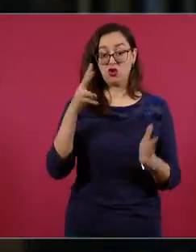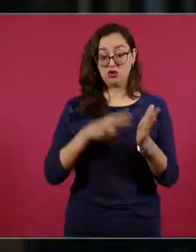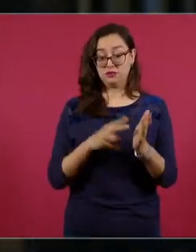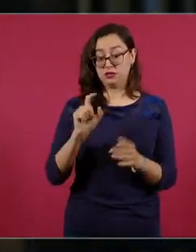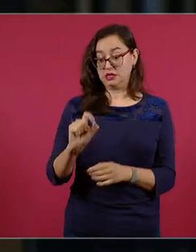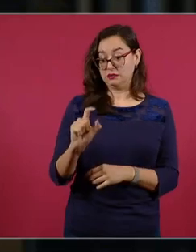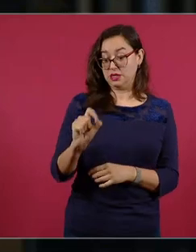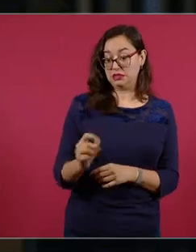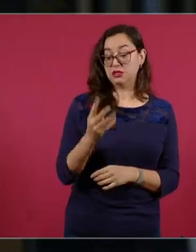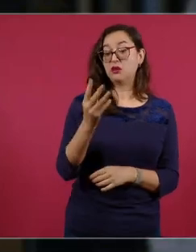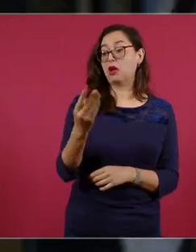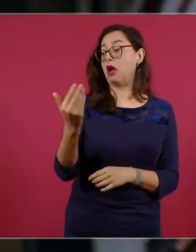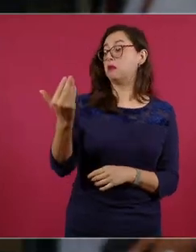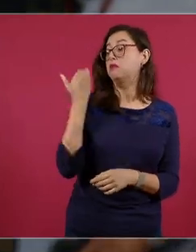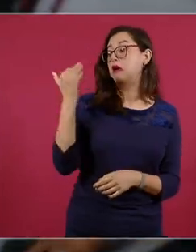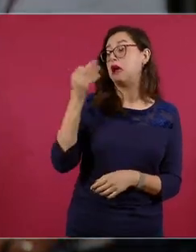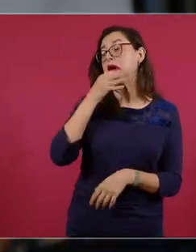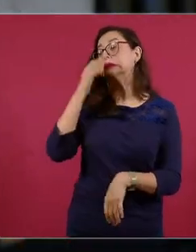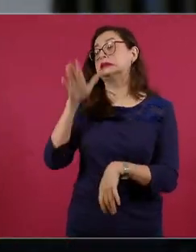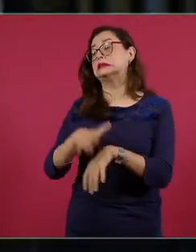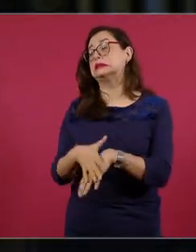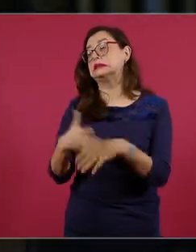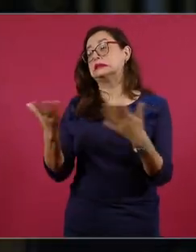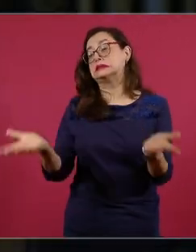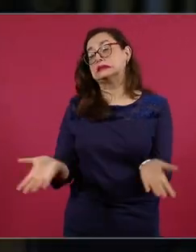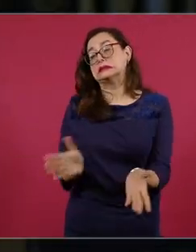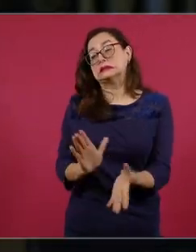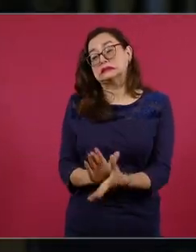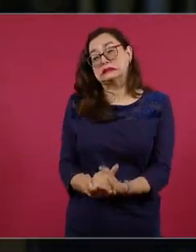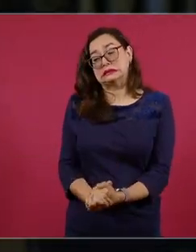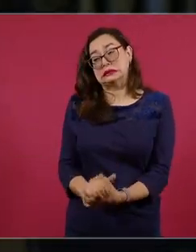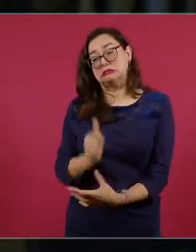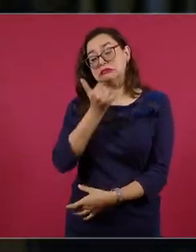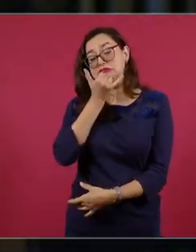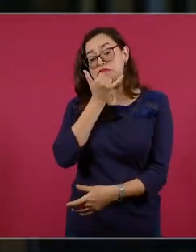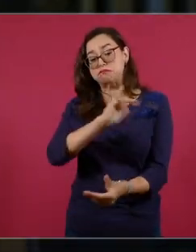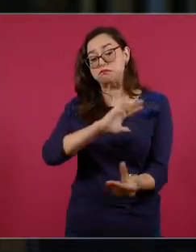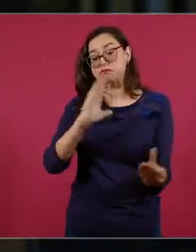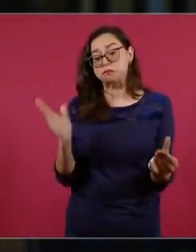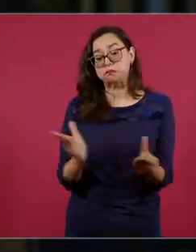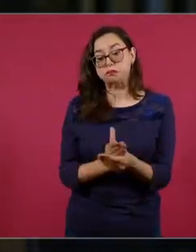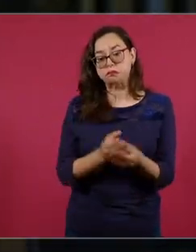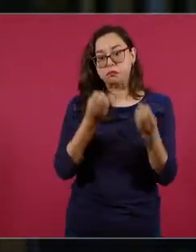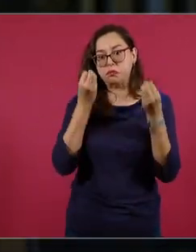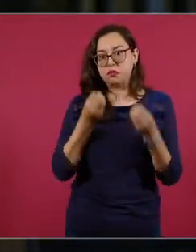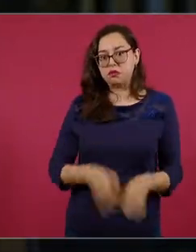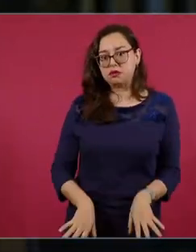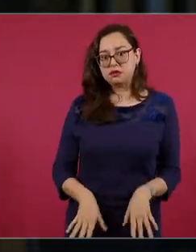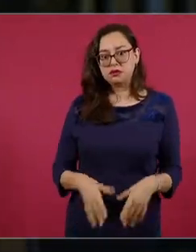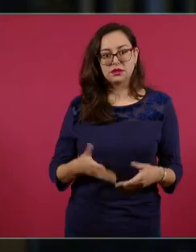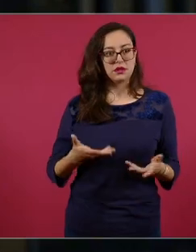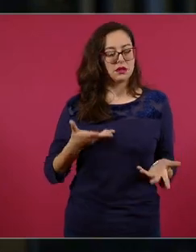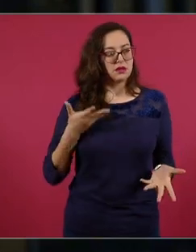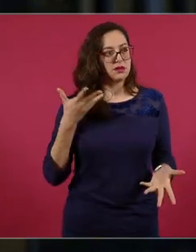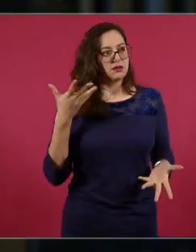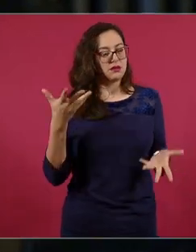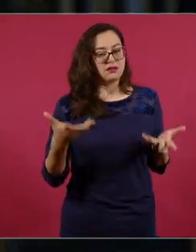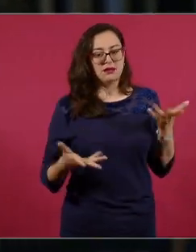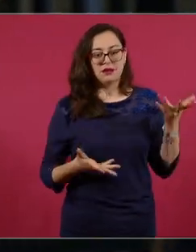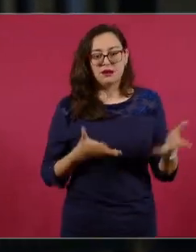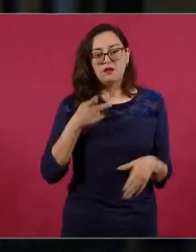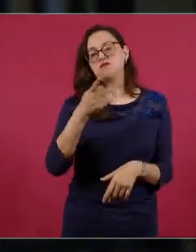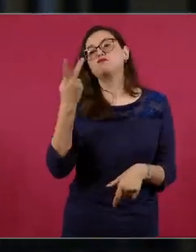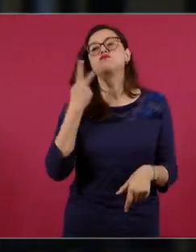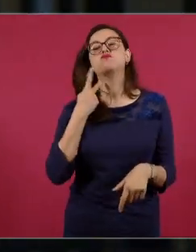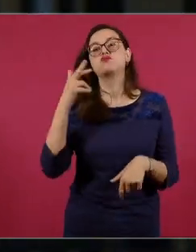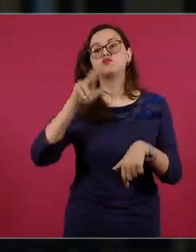apenas se les dijo que dicho expediente se perdió, ya no hay los elementos como para que la Procuraduría Agraria